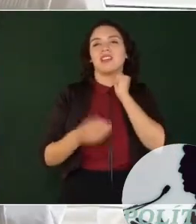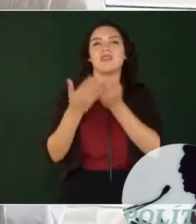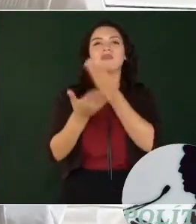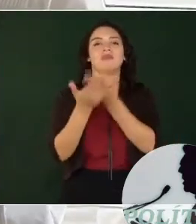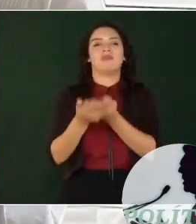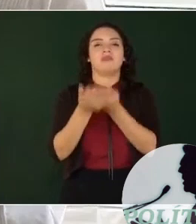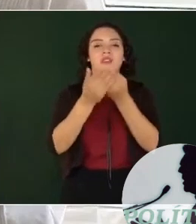informe.